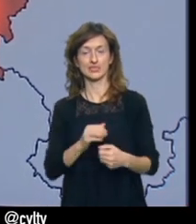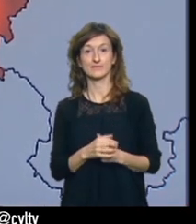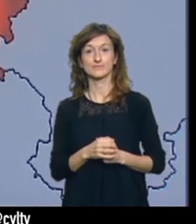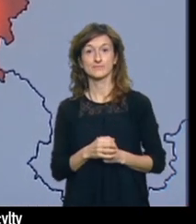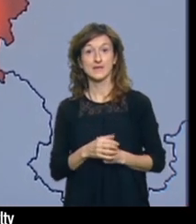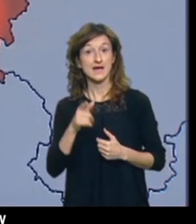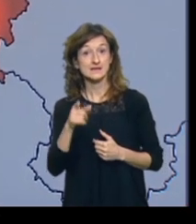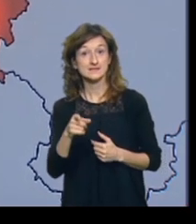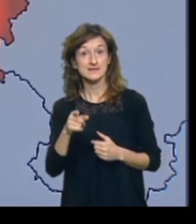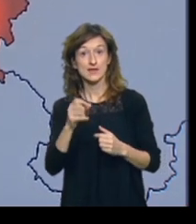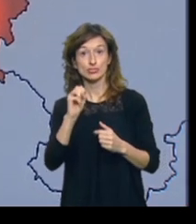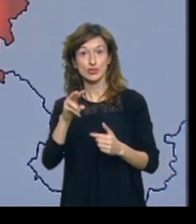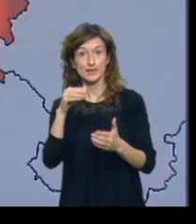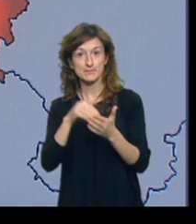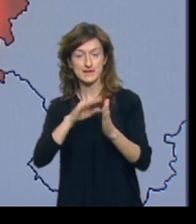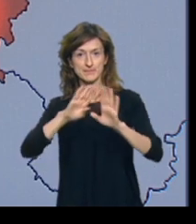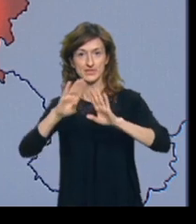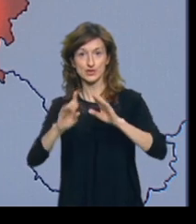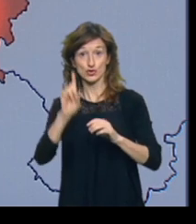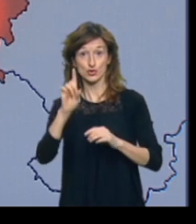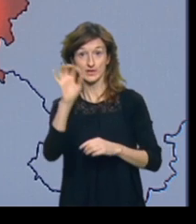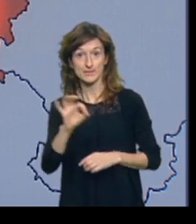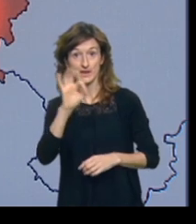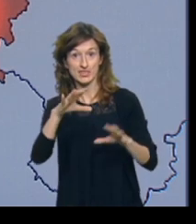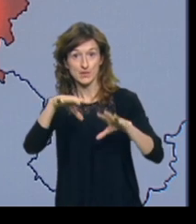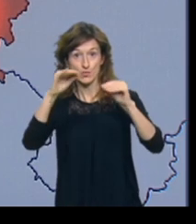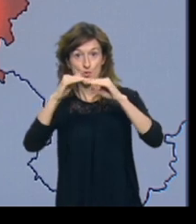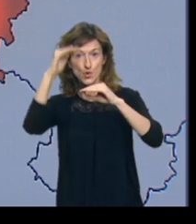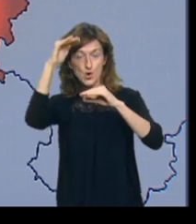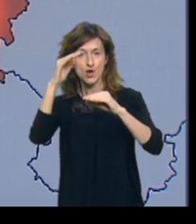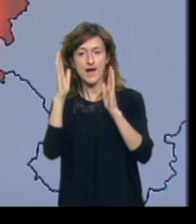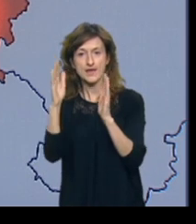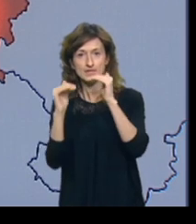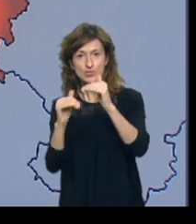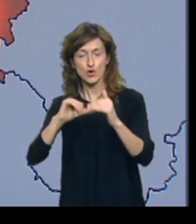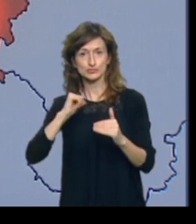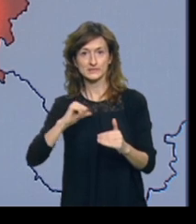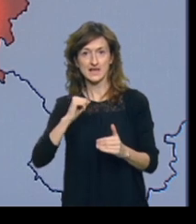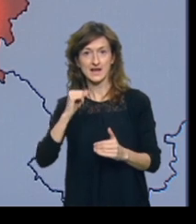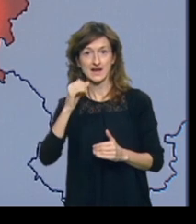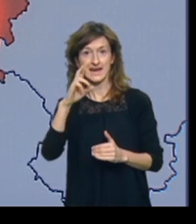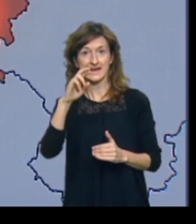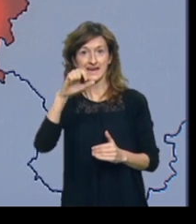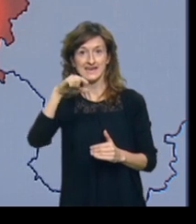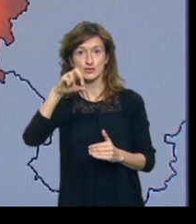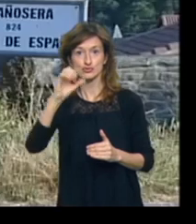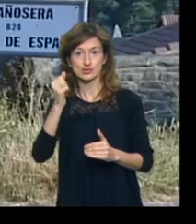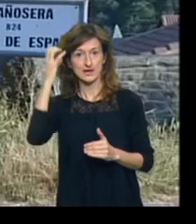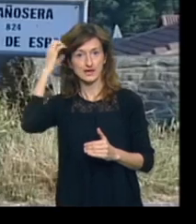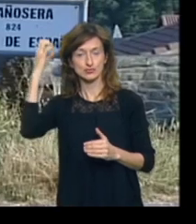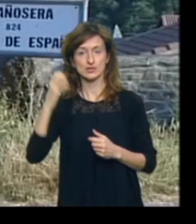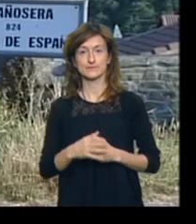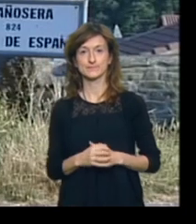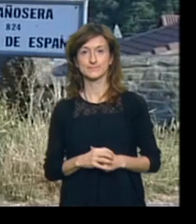De esta forma, los más de 12.000 vecinos del norte de Palencia y Burgos podrán ser atendidos en el Hospital de Reynosa.